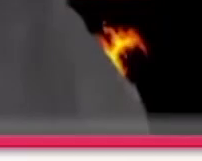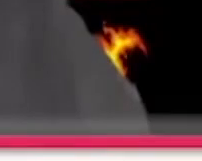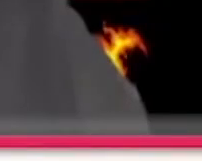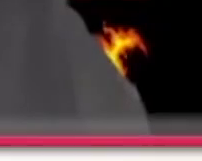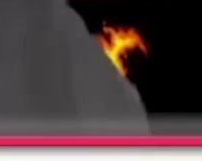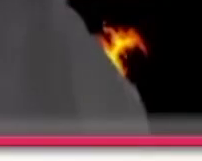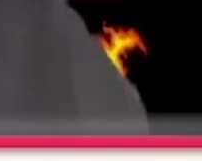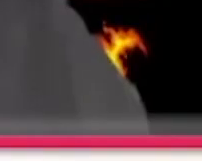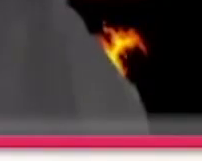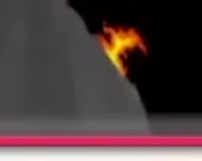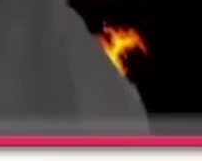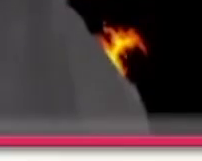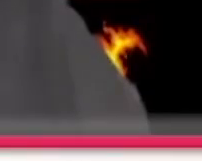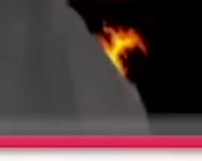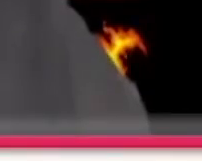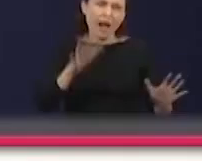Bueno, ¿qué les iba a decir?